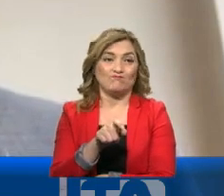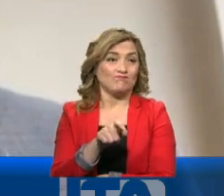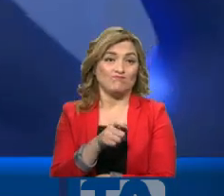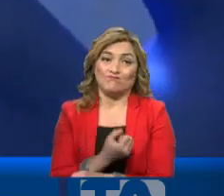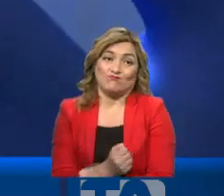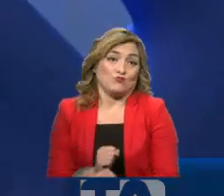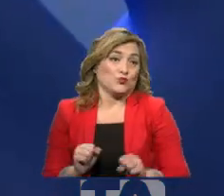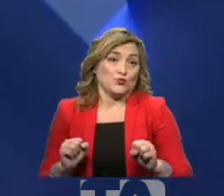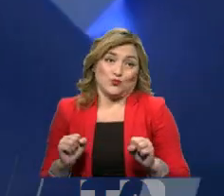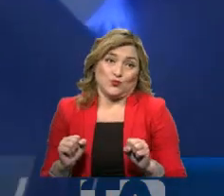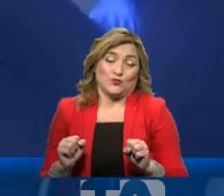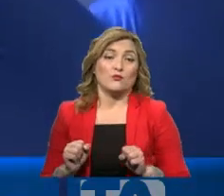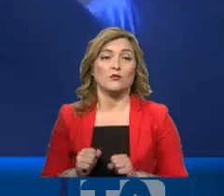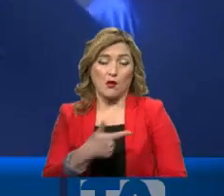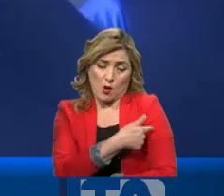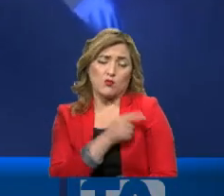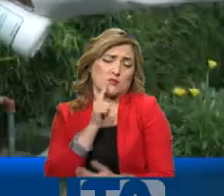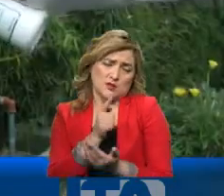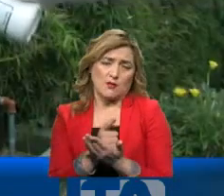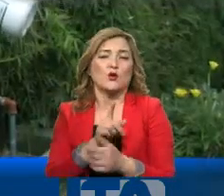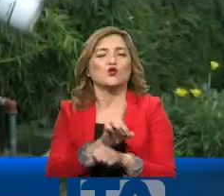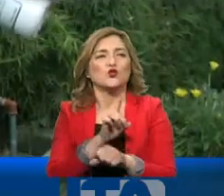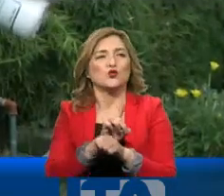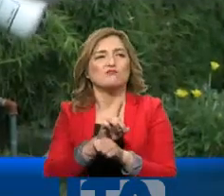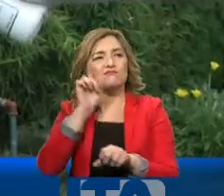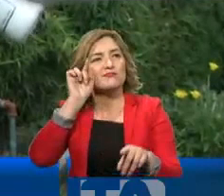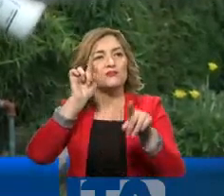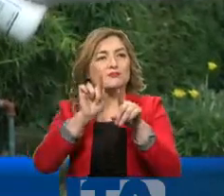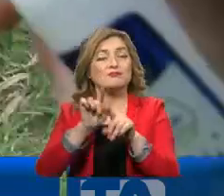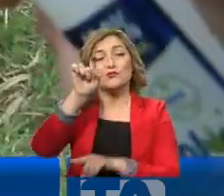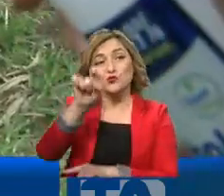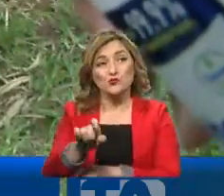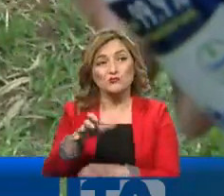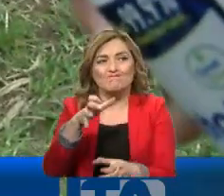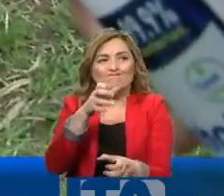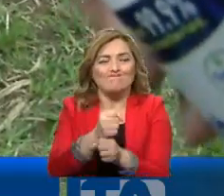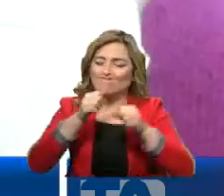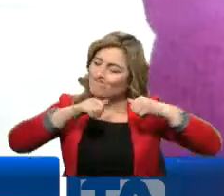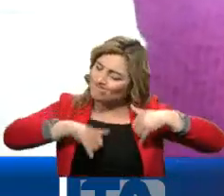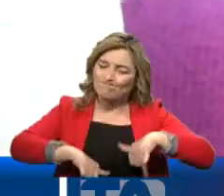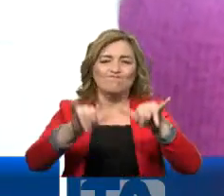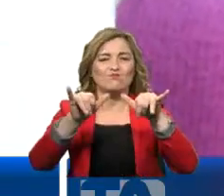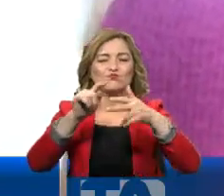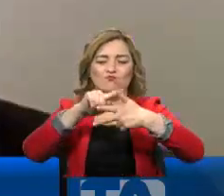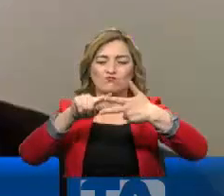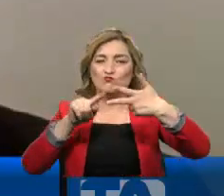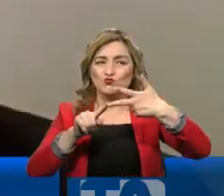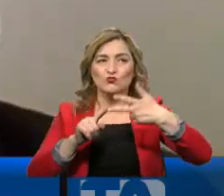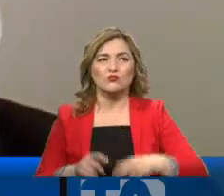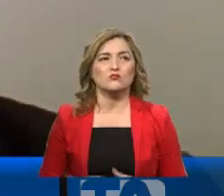virtualmente imposible. Y aunque ya tengamos la vacuna, los médicos coinciden en que se deben mantener todas las medidas de